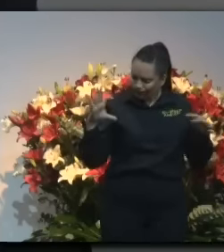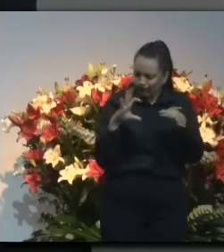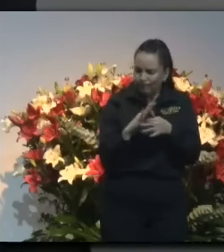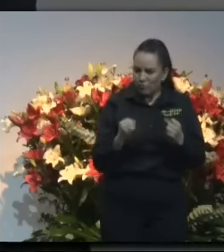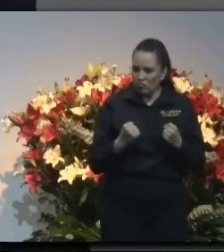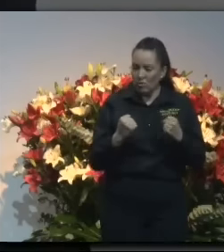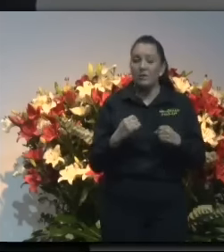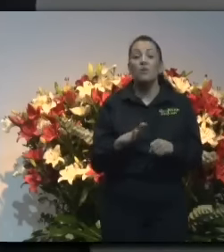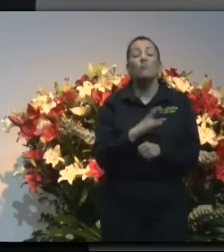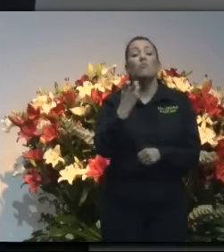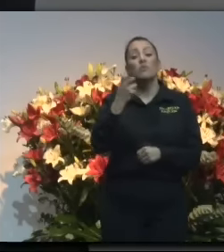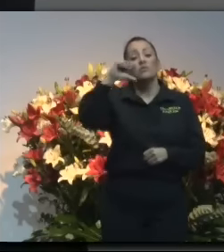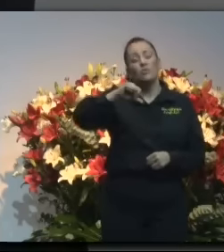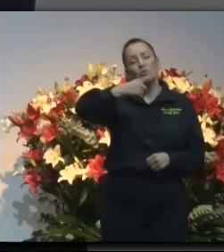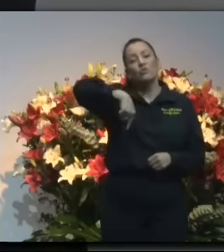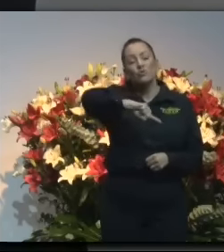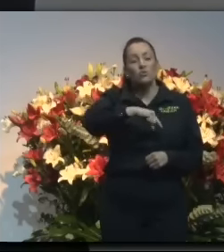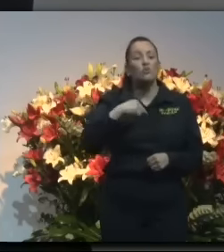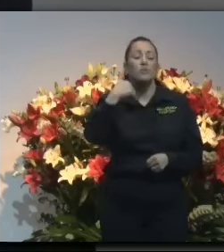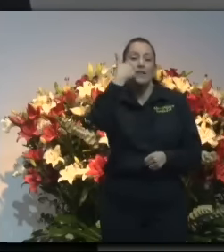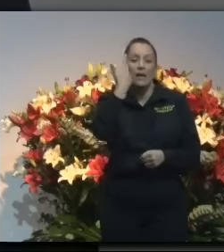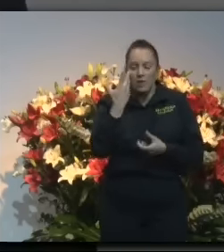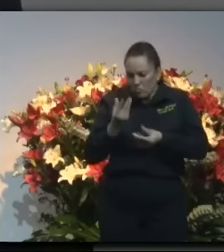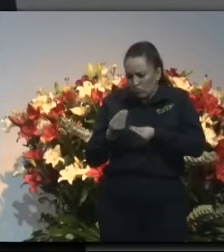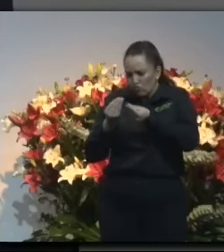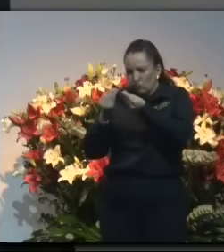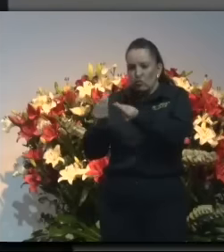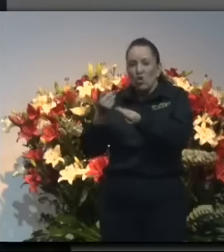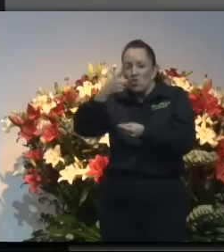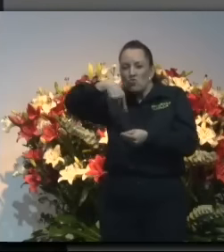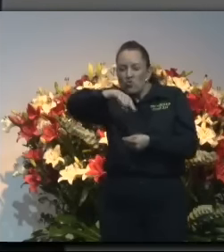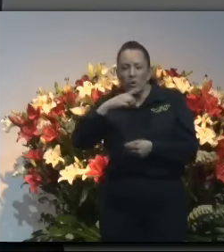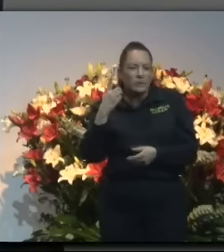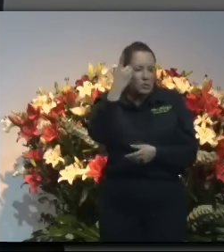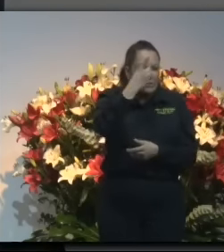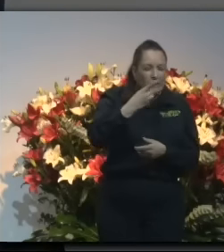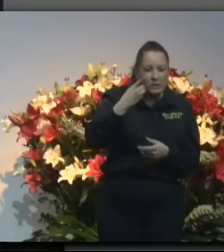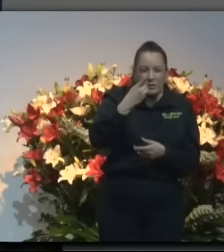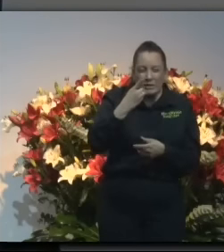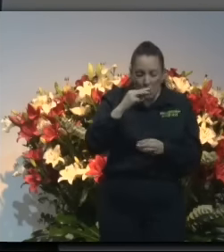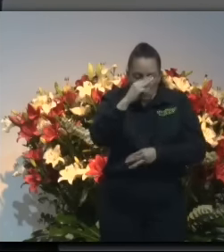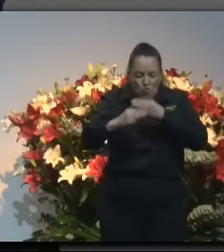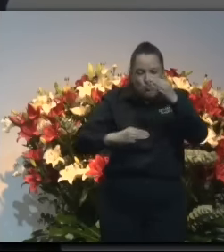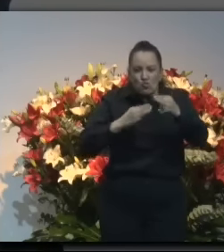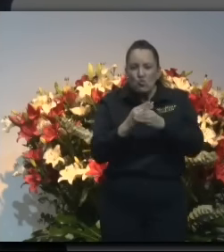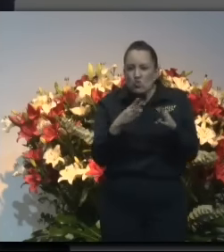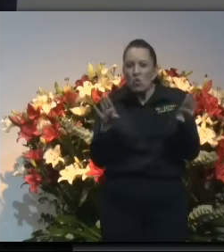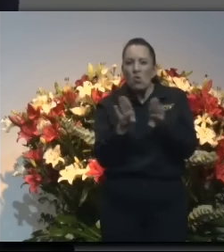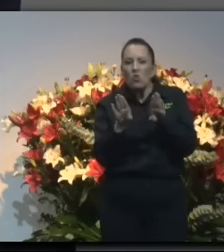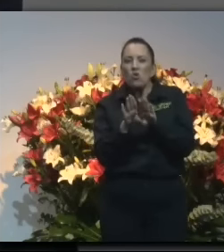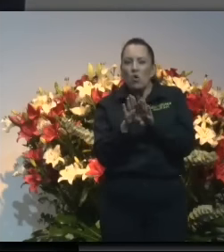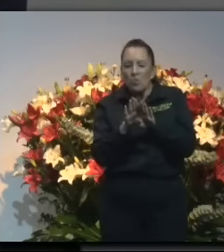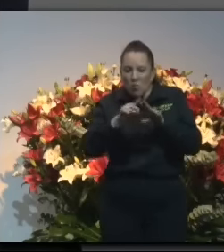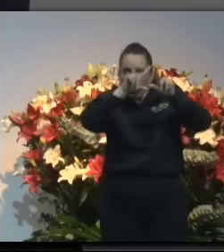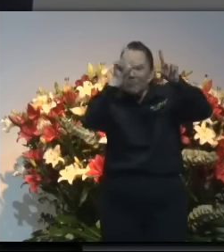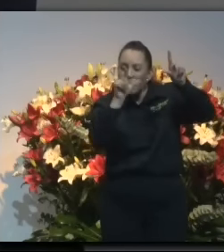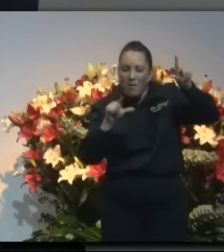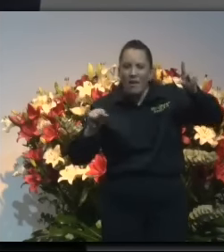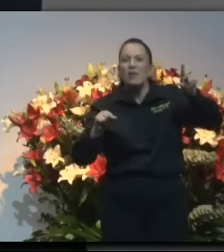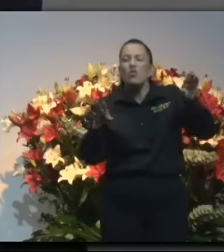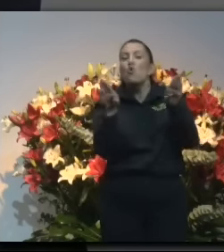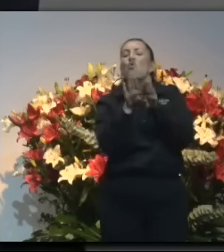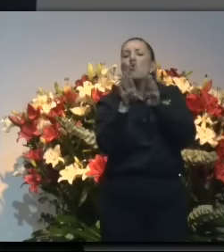queremos compartir contigo nuestro diagnóstico de la realidad nacional. Así lo hemos hecho con todas las